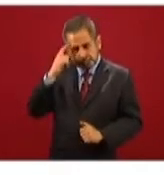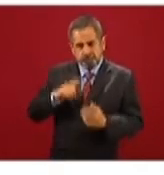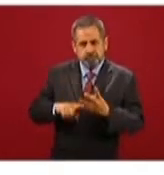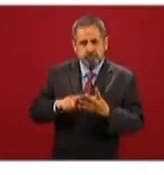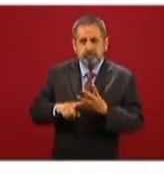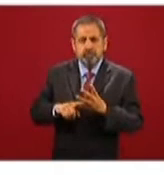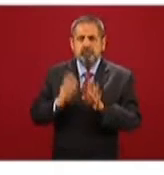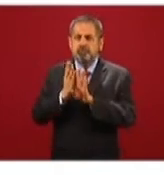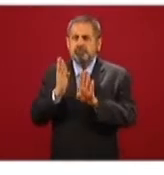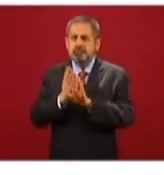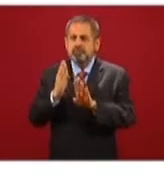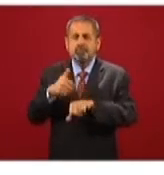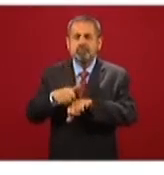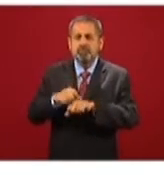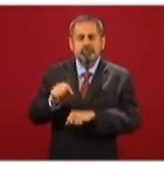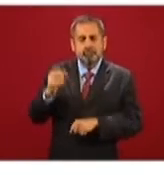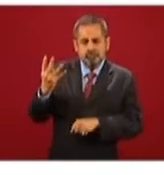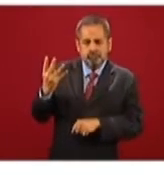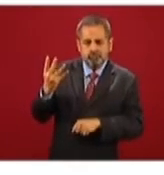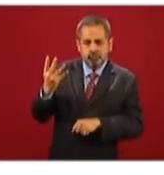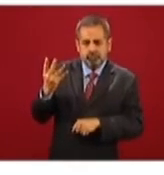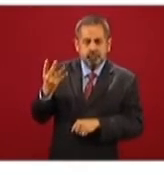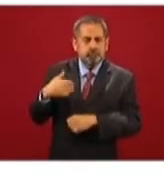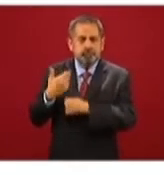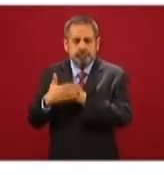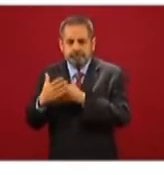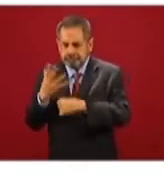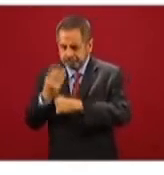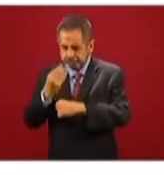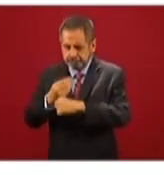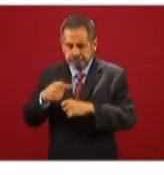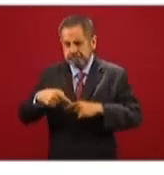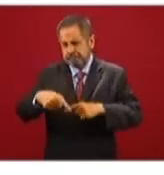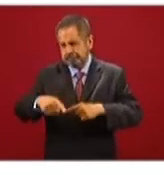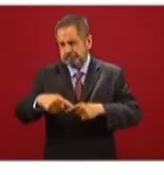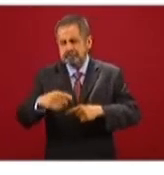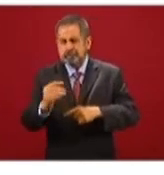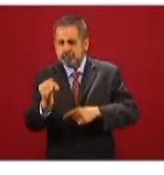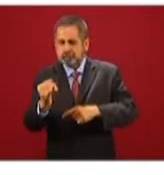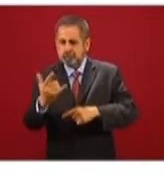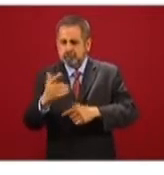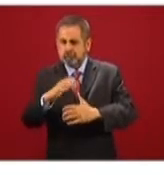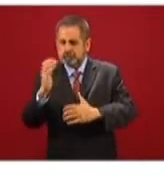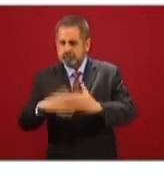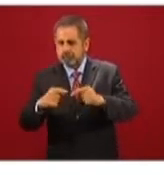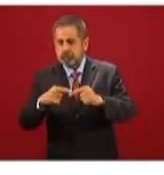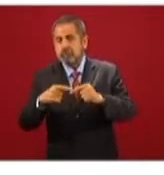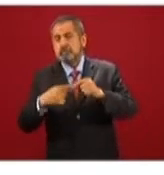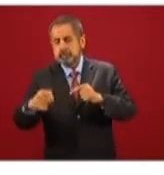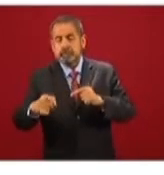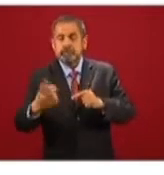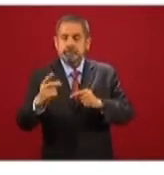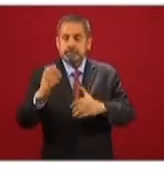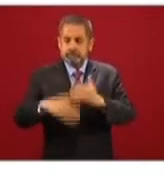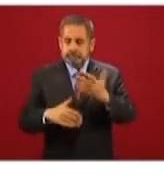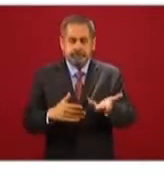en obra el Mexibus 4, estará terminado la segunda mitad de este año y la idea es que posteriormente este